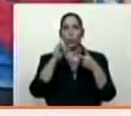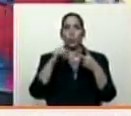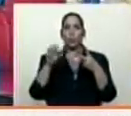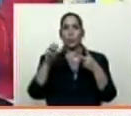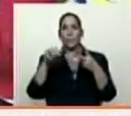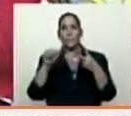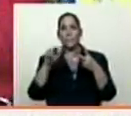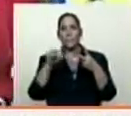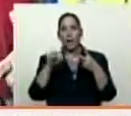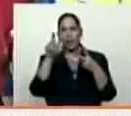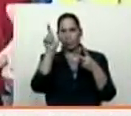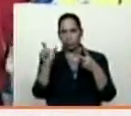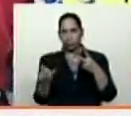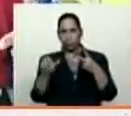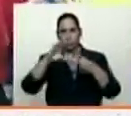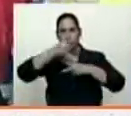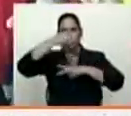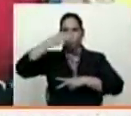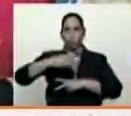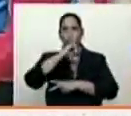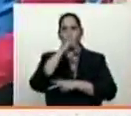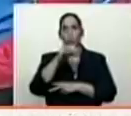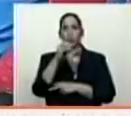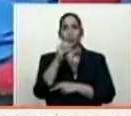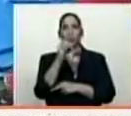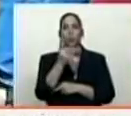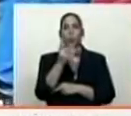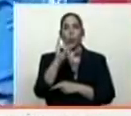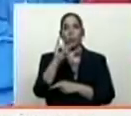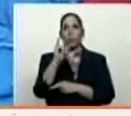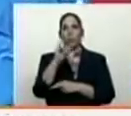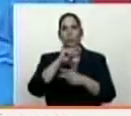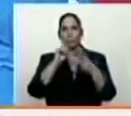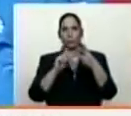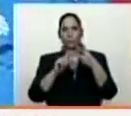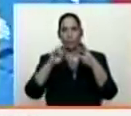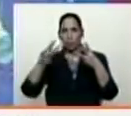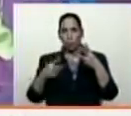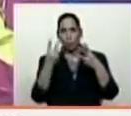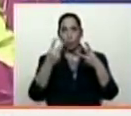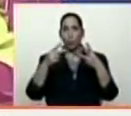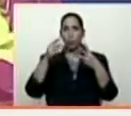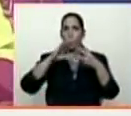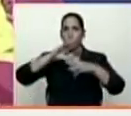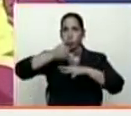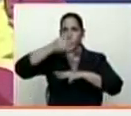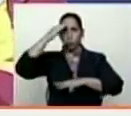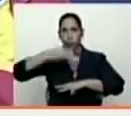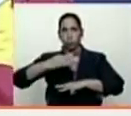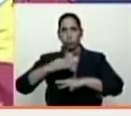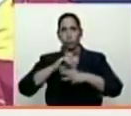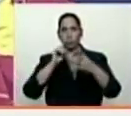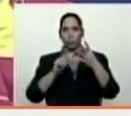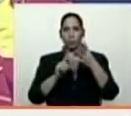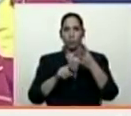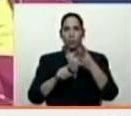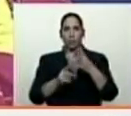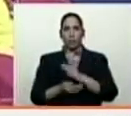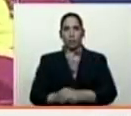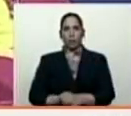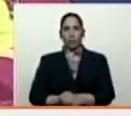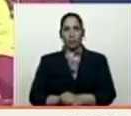comandante de la SODI, a Enrique, segundo comandante, a Vera, el general comandante de la